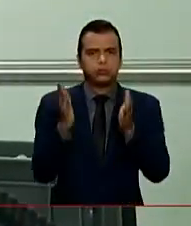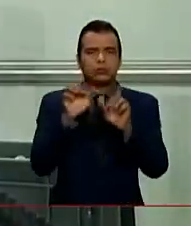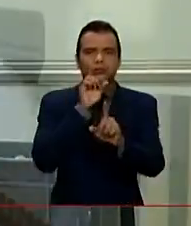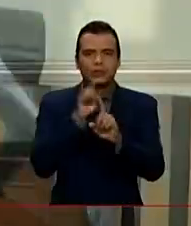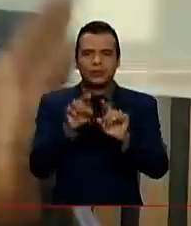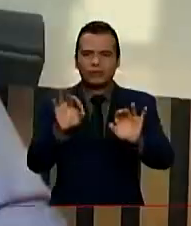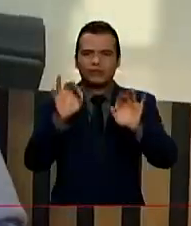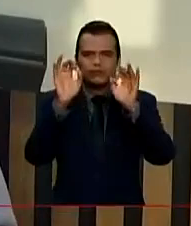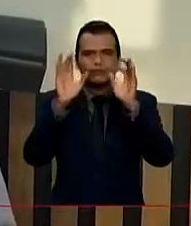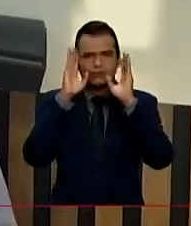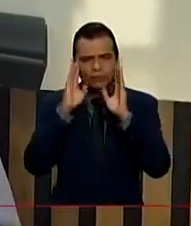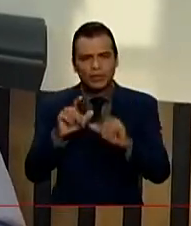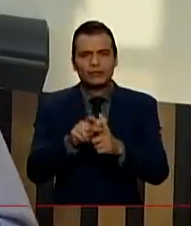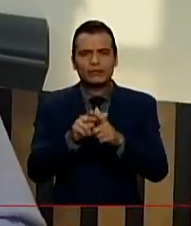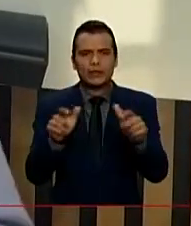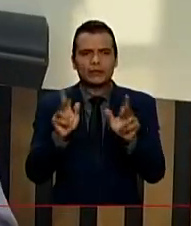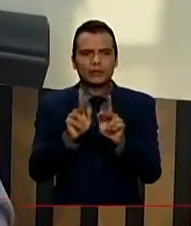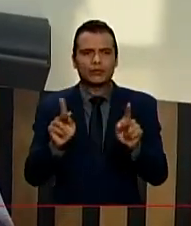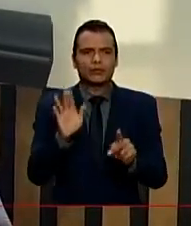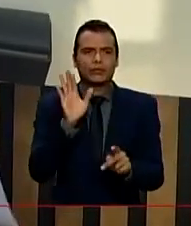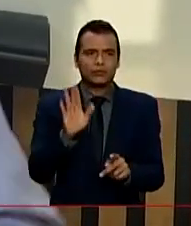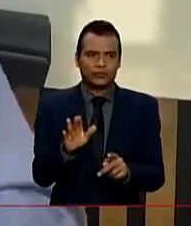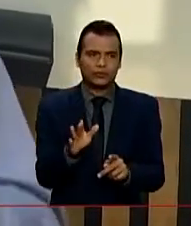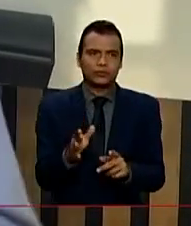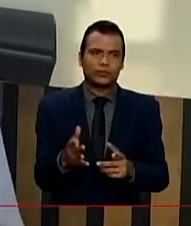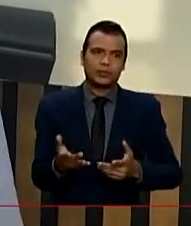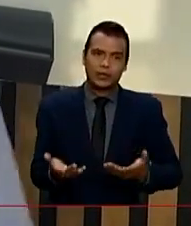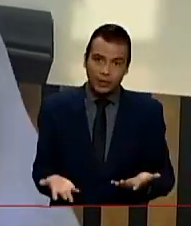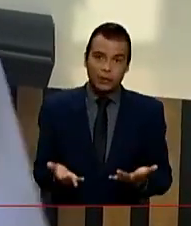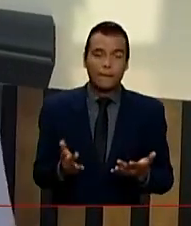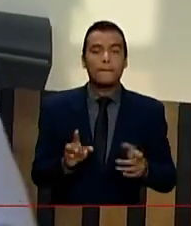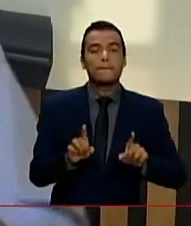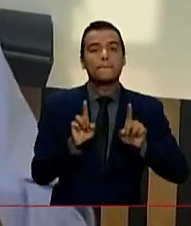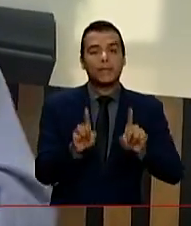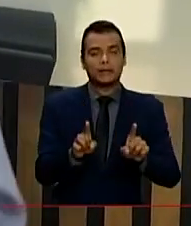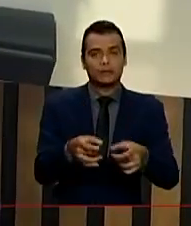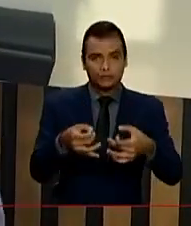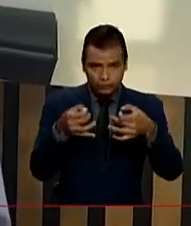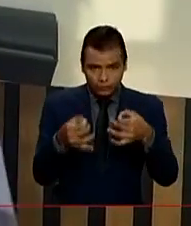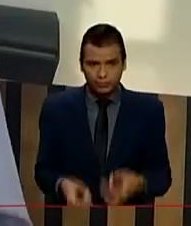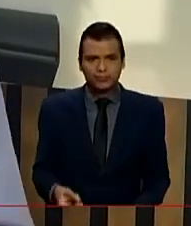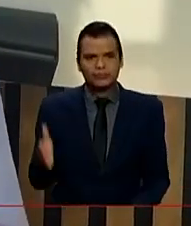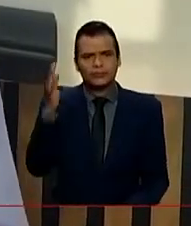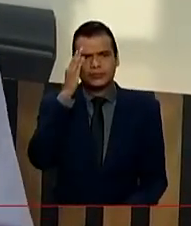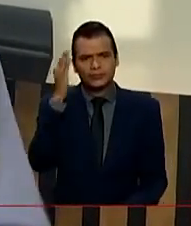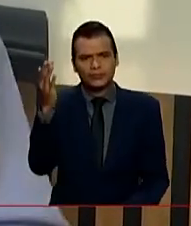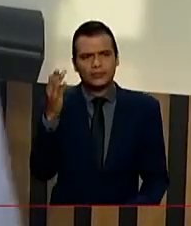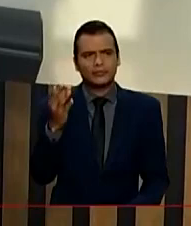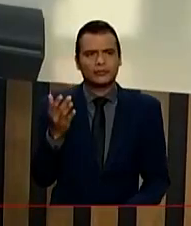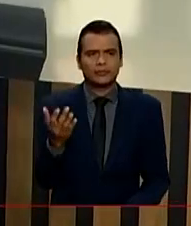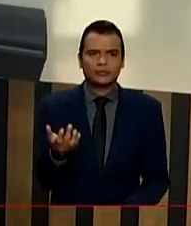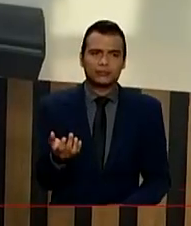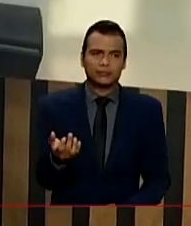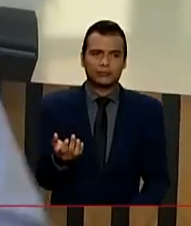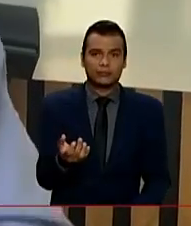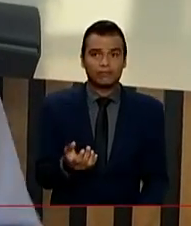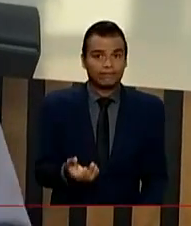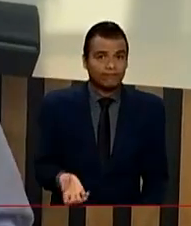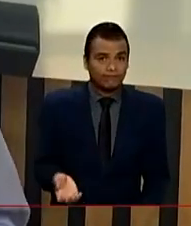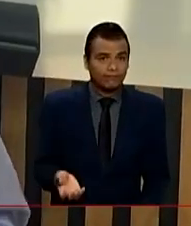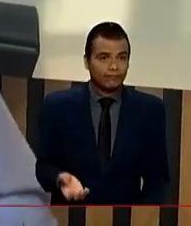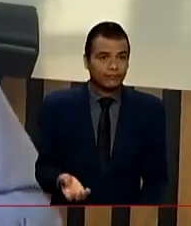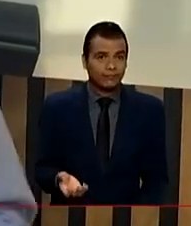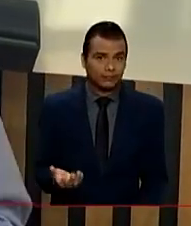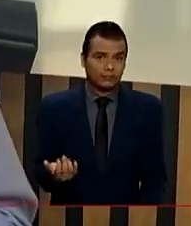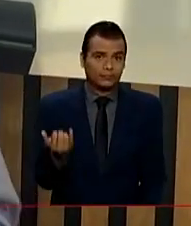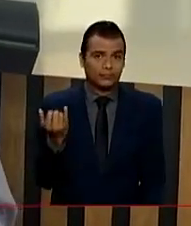y cobertura de esas instituciones es mejor. Pero ya estamos viendo los efectos, no hay que esperar. Hoy